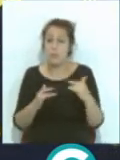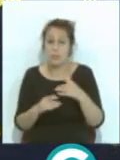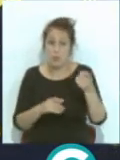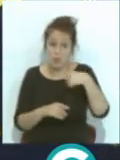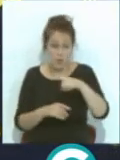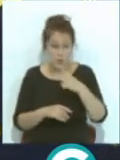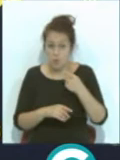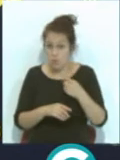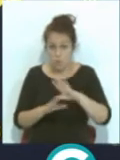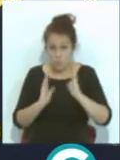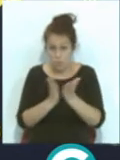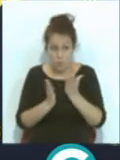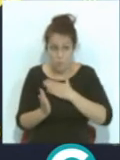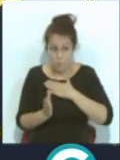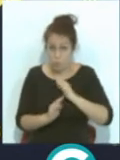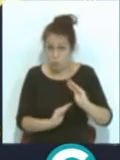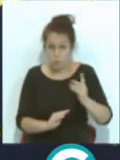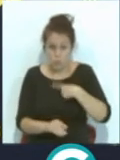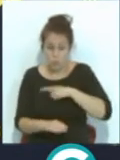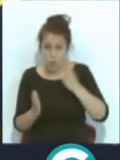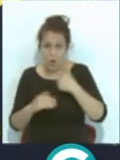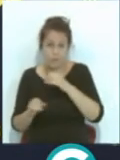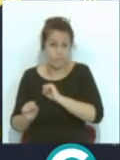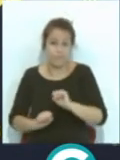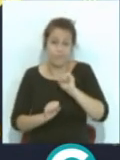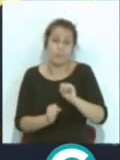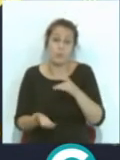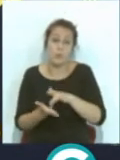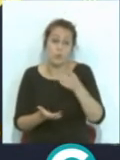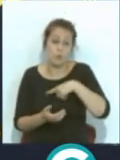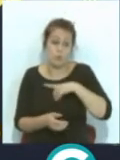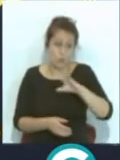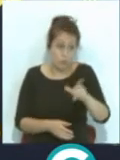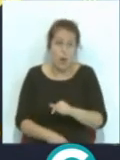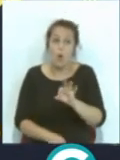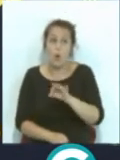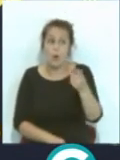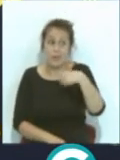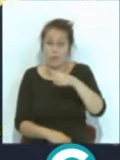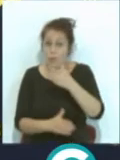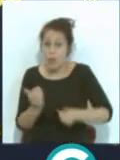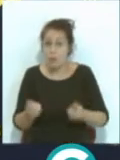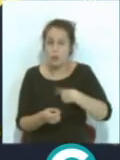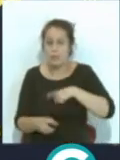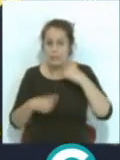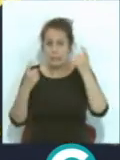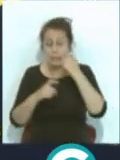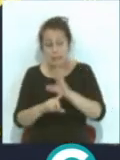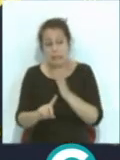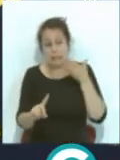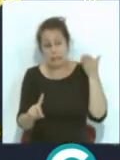la pelota, nosotros no la vamos a tener, vamos a defender, y cuando se la robamos o cuando ellos fallen, pues vamos a intentar hacerle